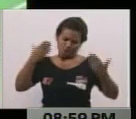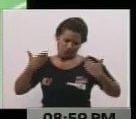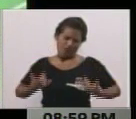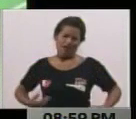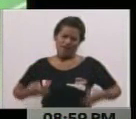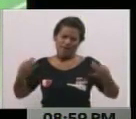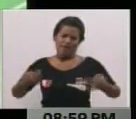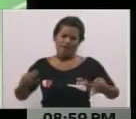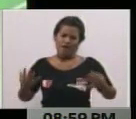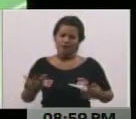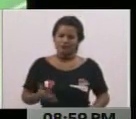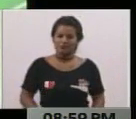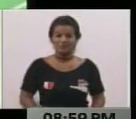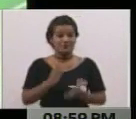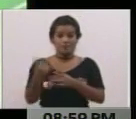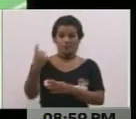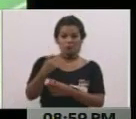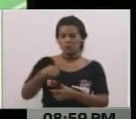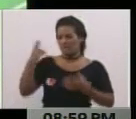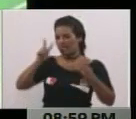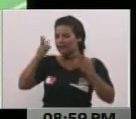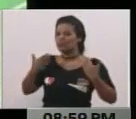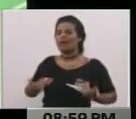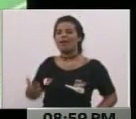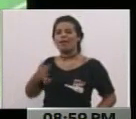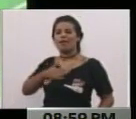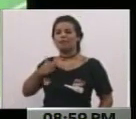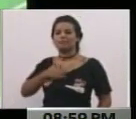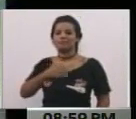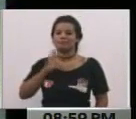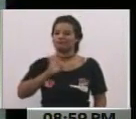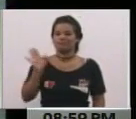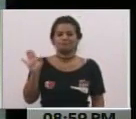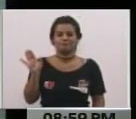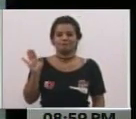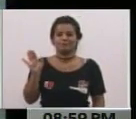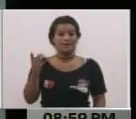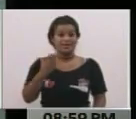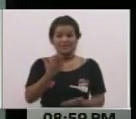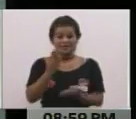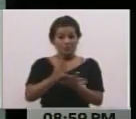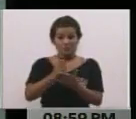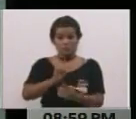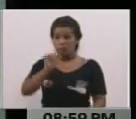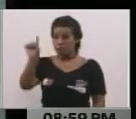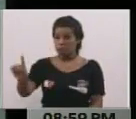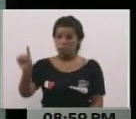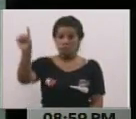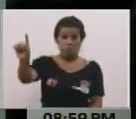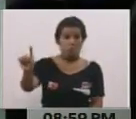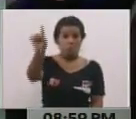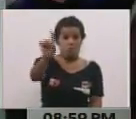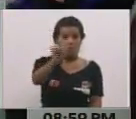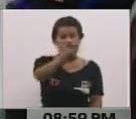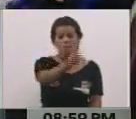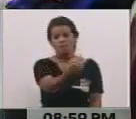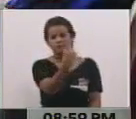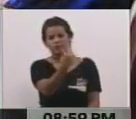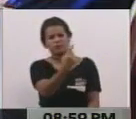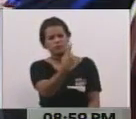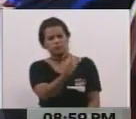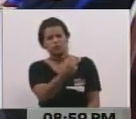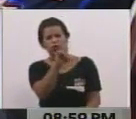Sí, a cada lugar que tú vayas. vayas, que te, que siempre te estén mirando y estén buscando.